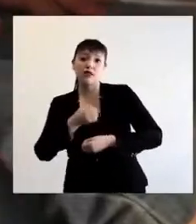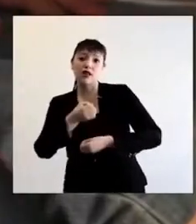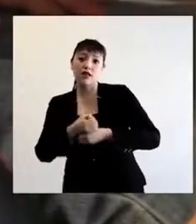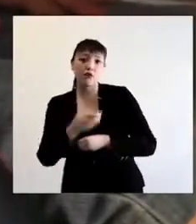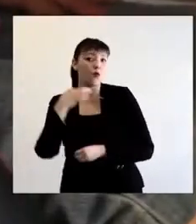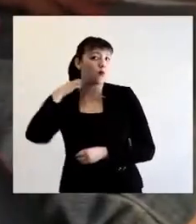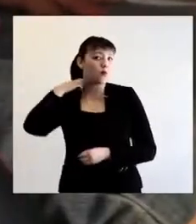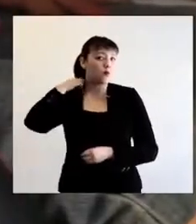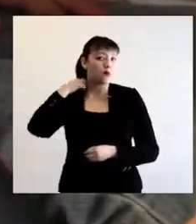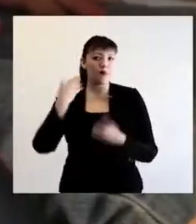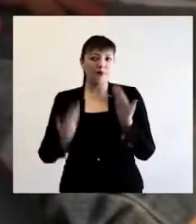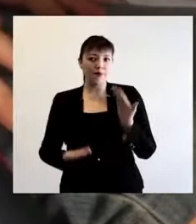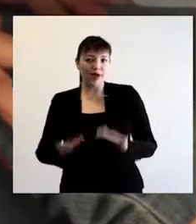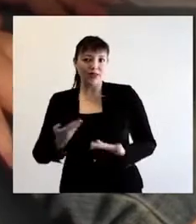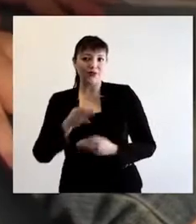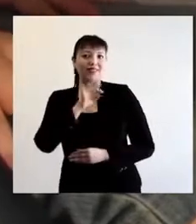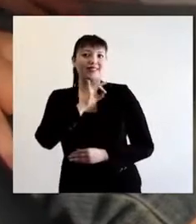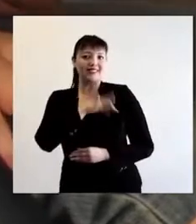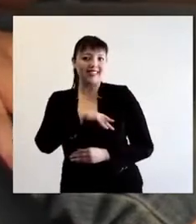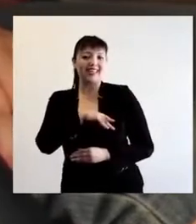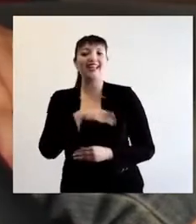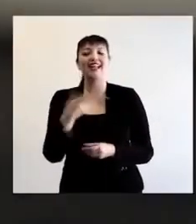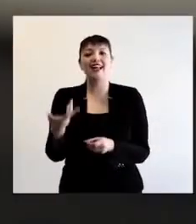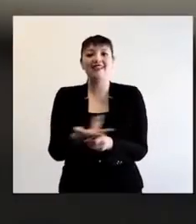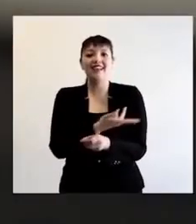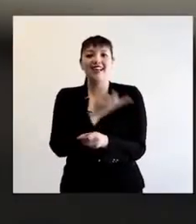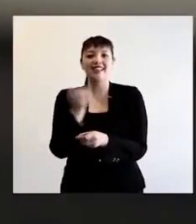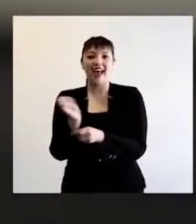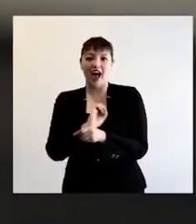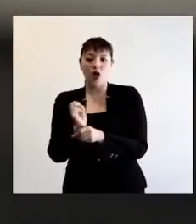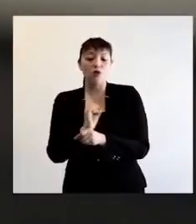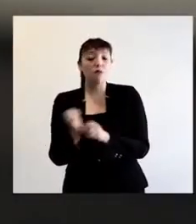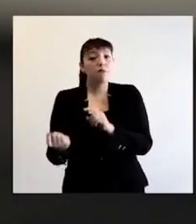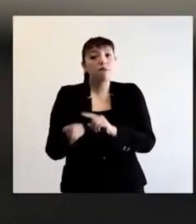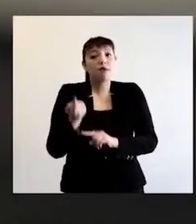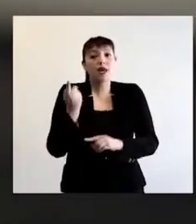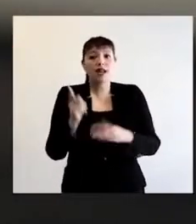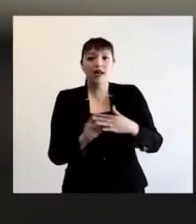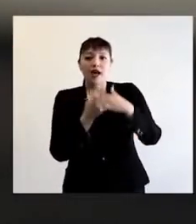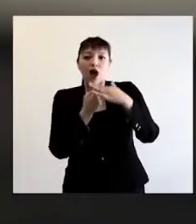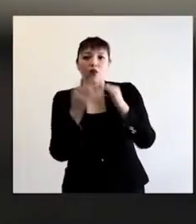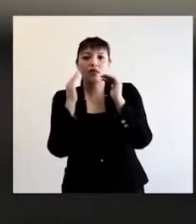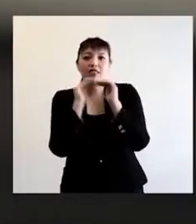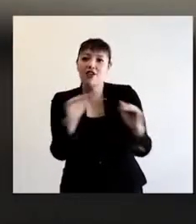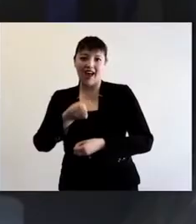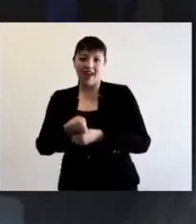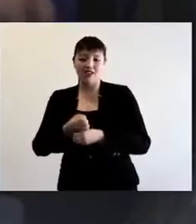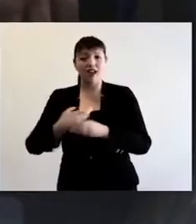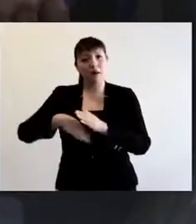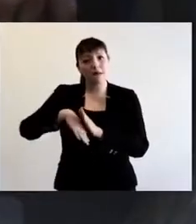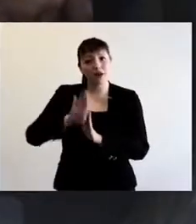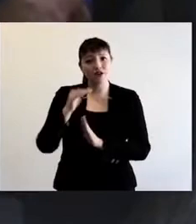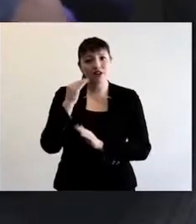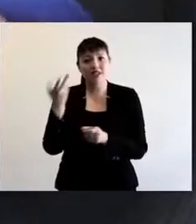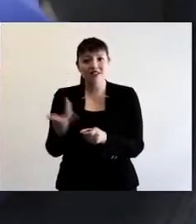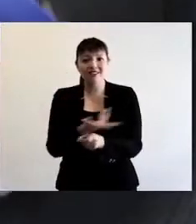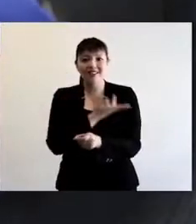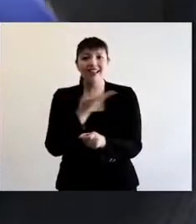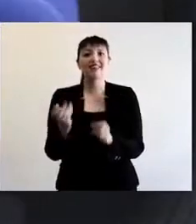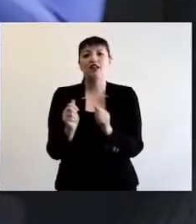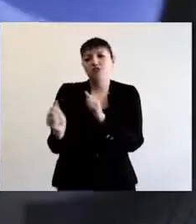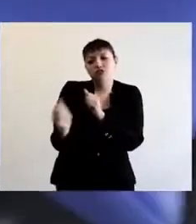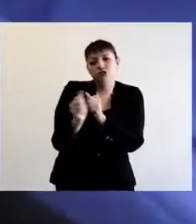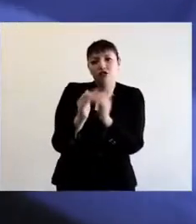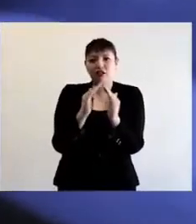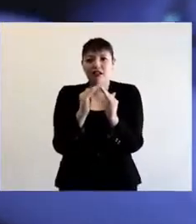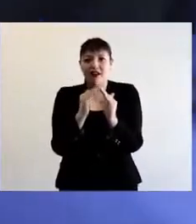tránsito ocurren en el traslado en los vehículos particulares. Asimismo, los accidentes de tránsito son la primera causa de muerte en este bloque